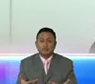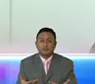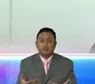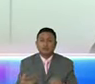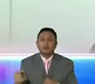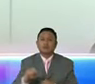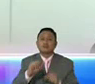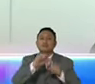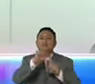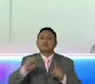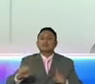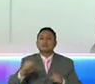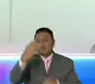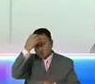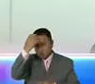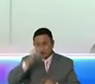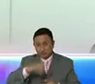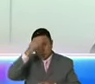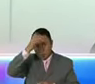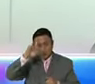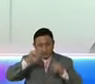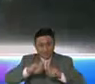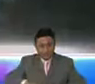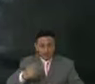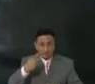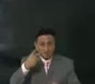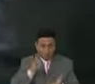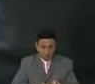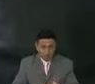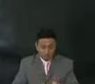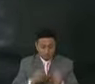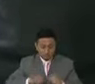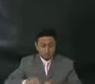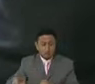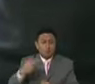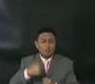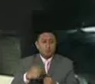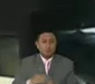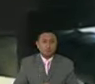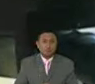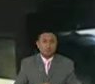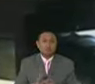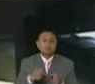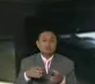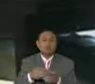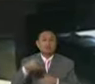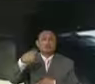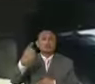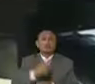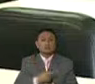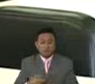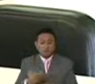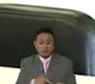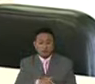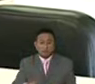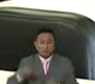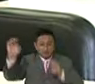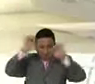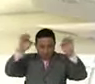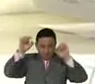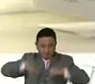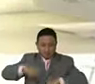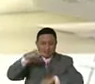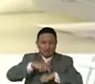del sistema de educación intercultural bilingüe. La comisión tendrá listo en las próximas semanas el plan estratégico para este periodo